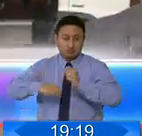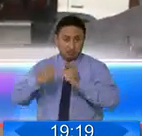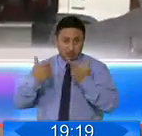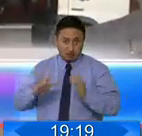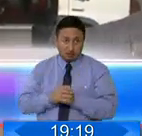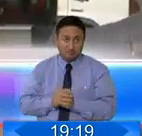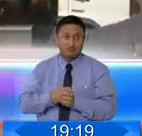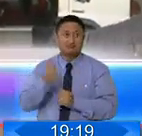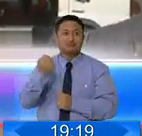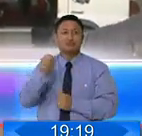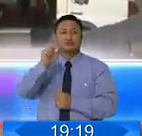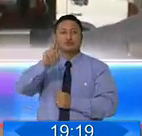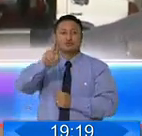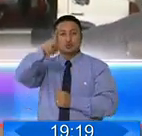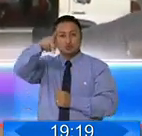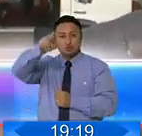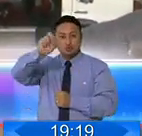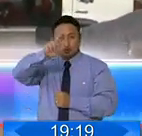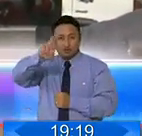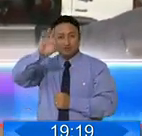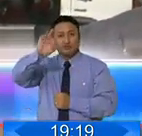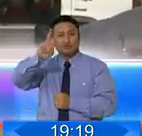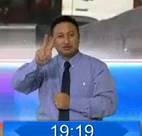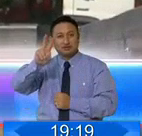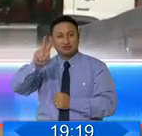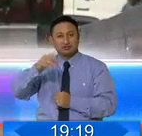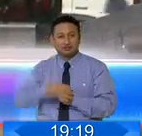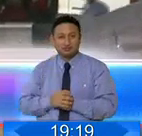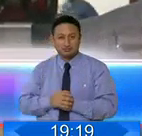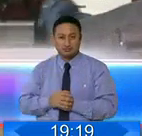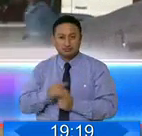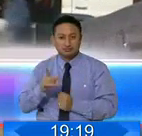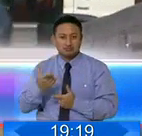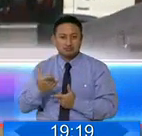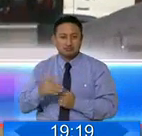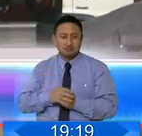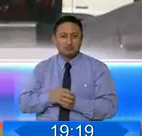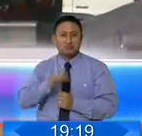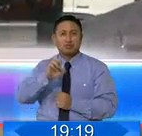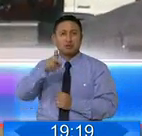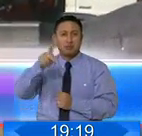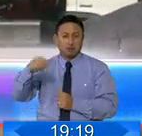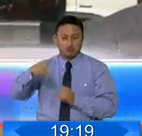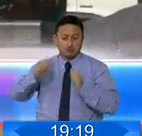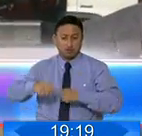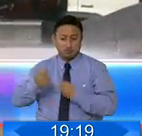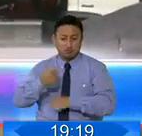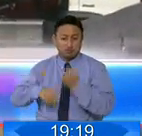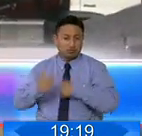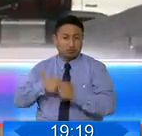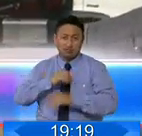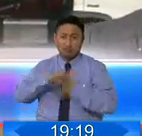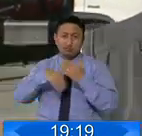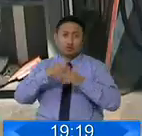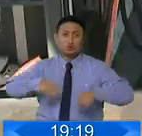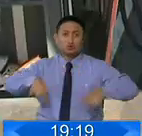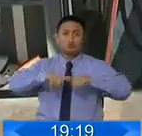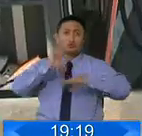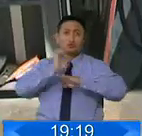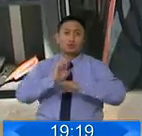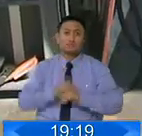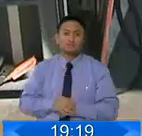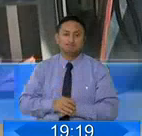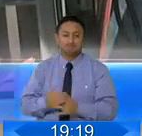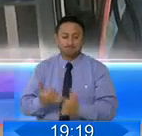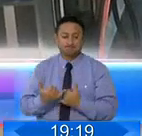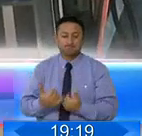que es la Super de 92 octanos, sin problema en los terminales de EPE Petroecuador distribuyéndose a nivel nacional a las estaciones de servicio. En este marco,